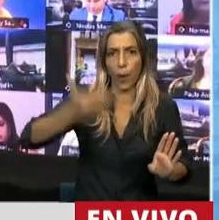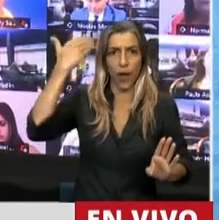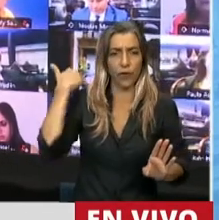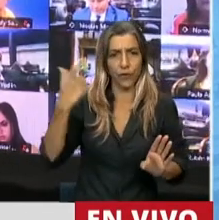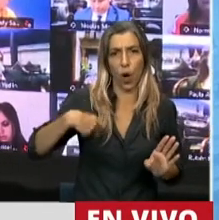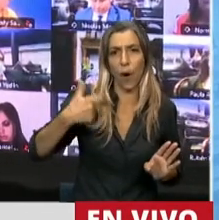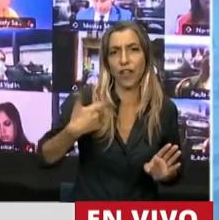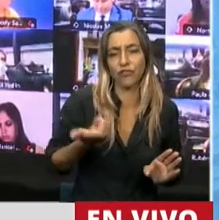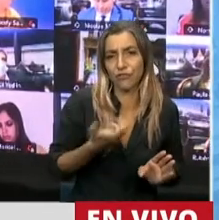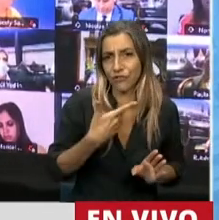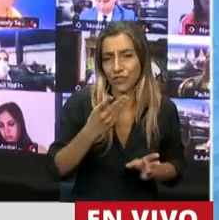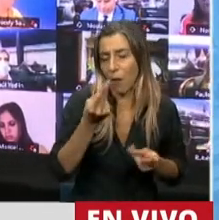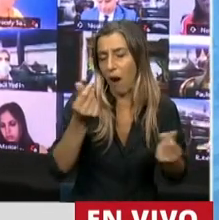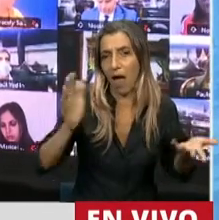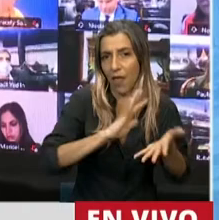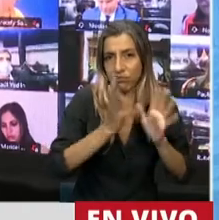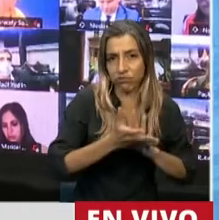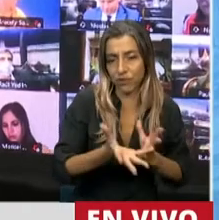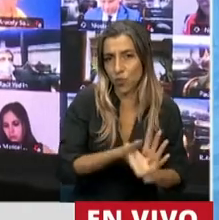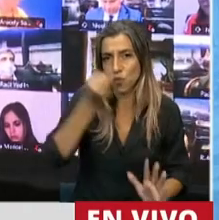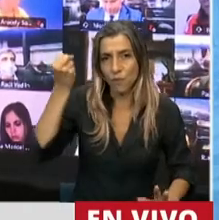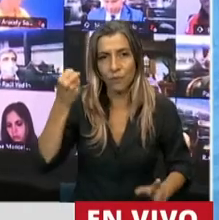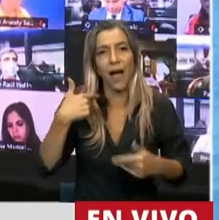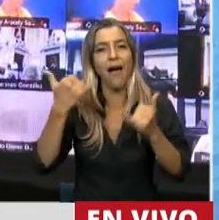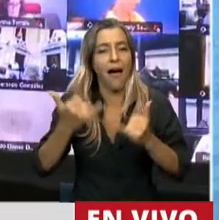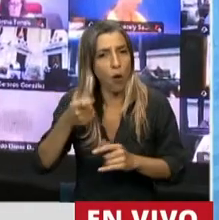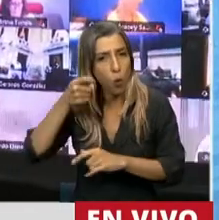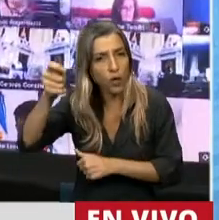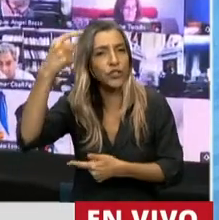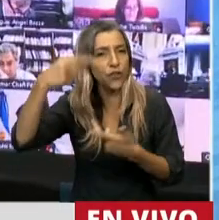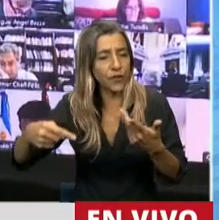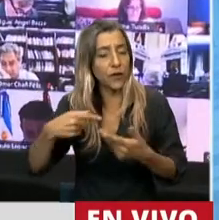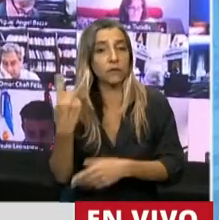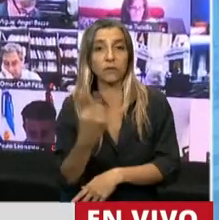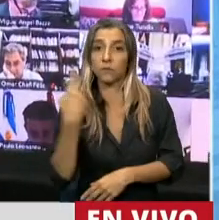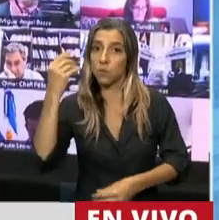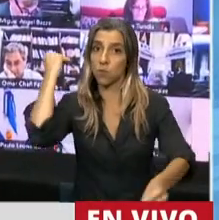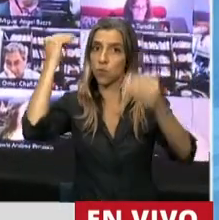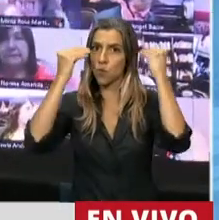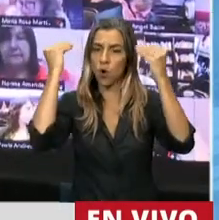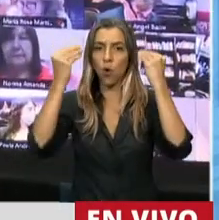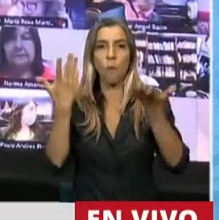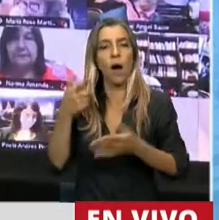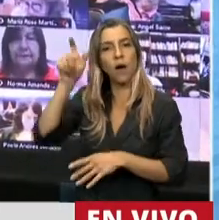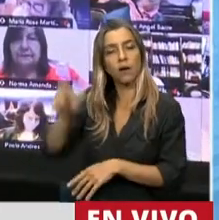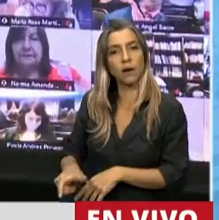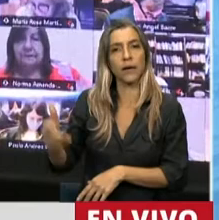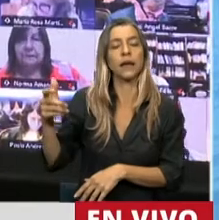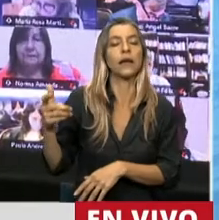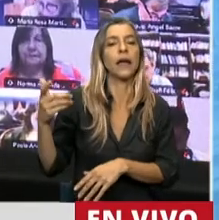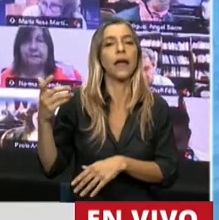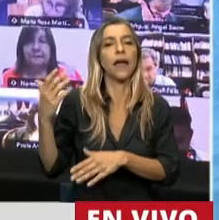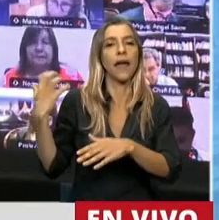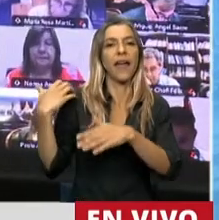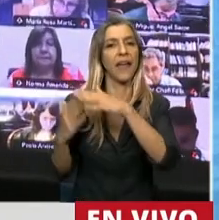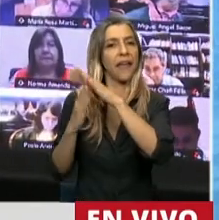obra social, con un capítulo judicial abierto. Y es de preocupación que el general retirado Bossi, señor presidente,